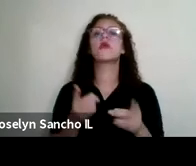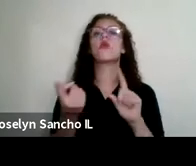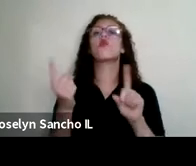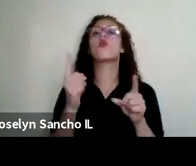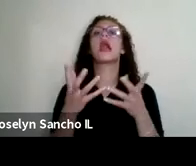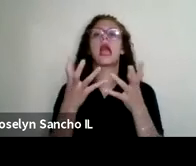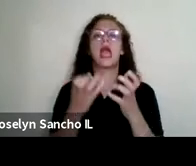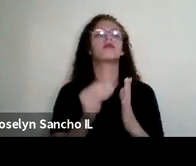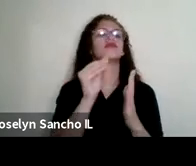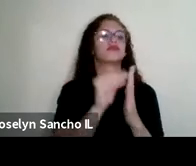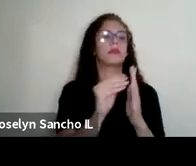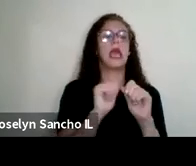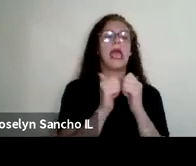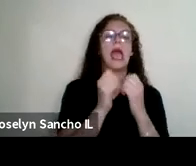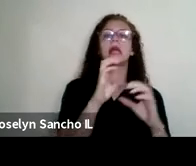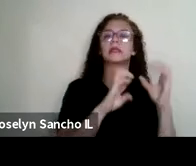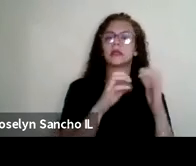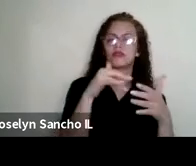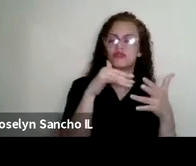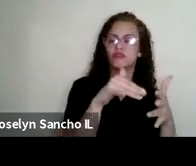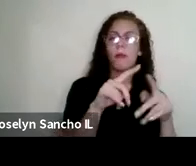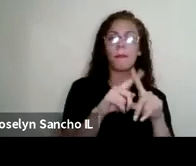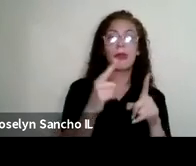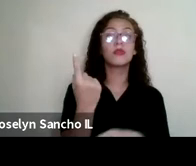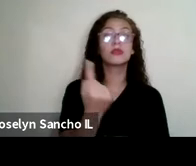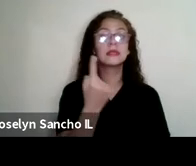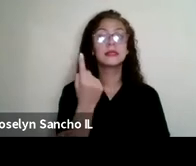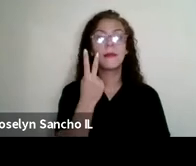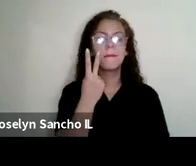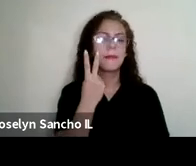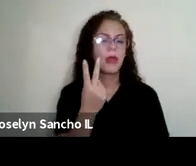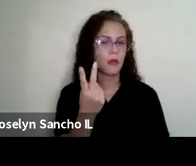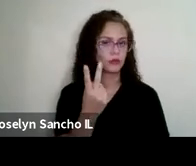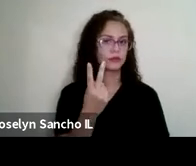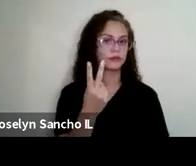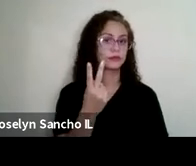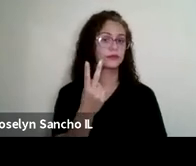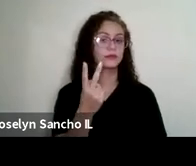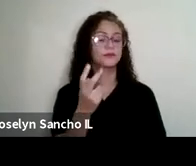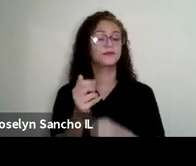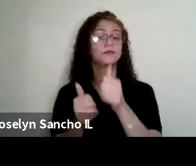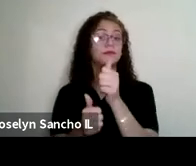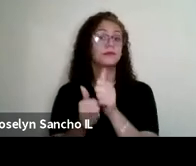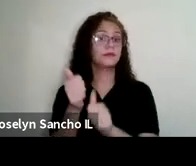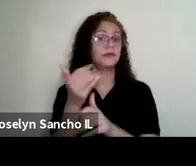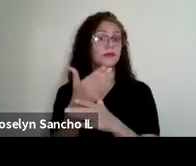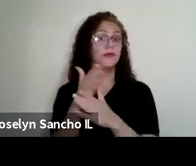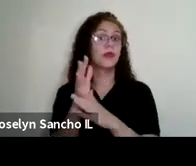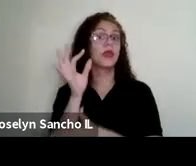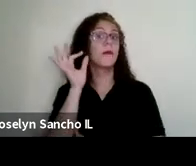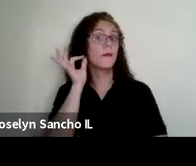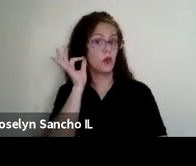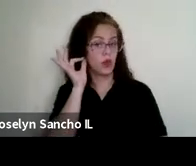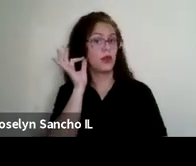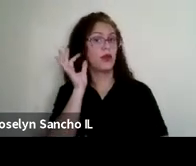qué quieren estar en el área de ciencias. Pero siempre miramos que la mayor parte de las mujeres